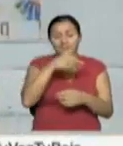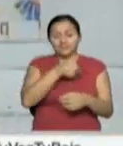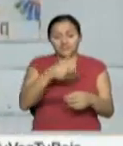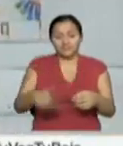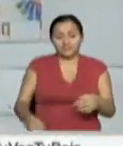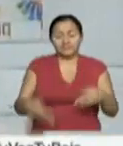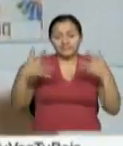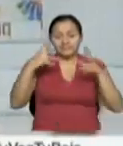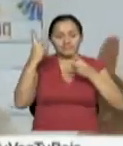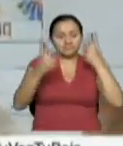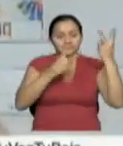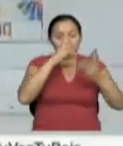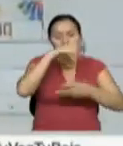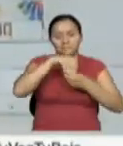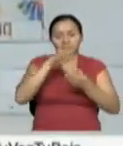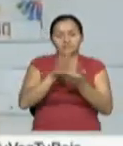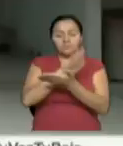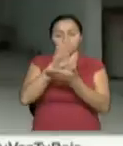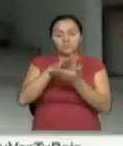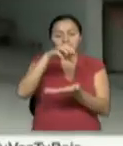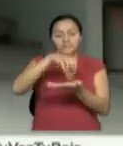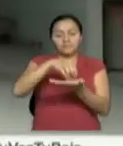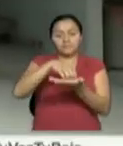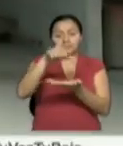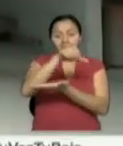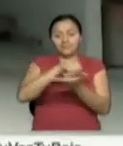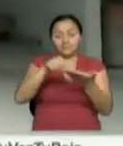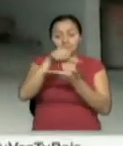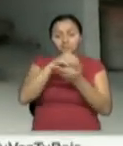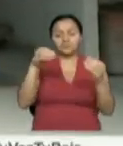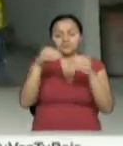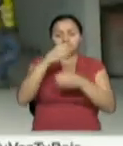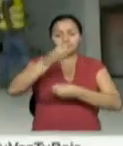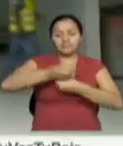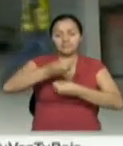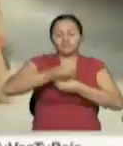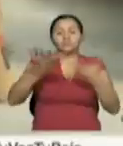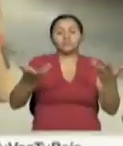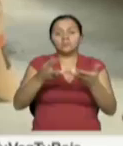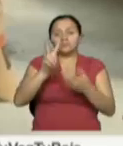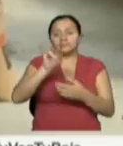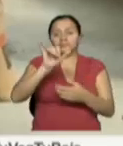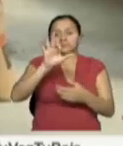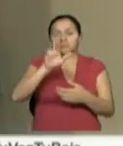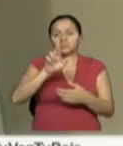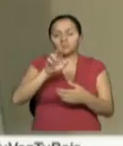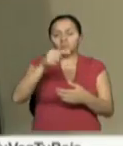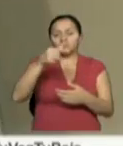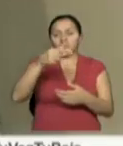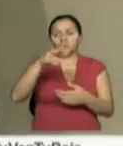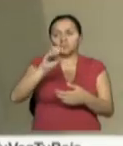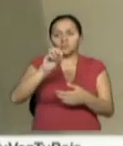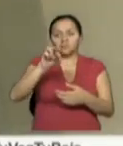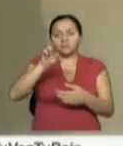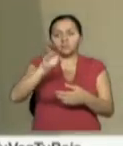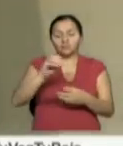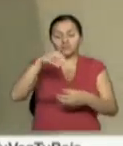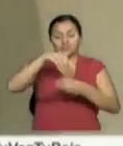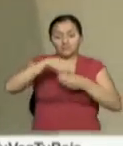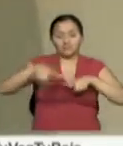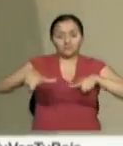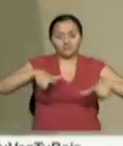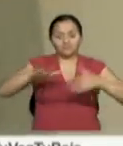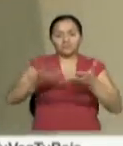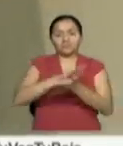mandatario visitó la unidad educativa provincia de La Suay, los trabajos en la unidad Víctor Hugo Mora y las instalaciones de la unidad